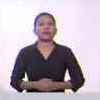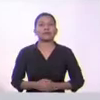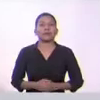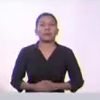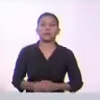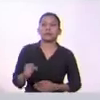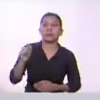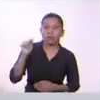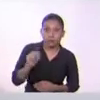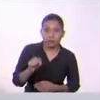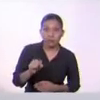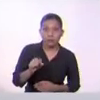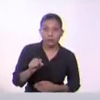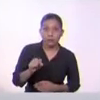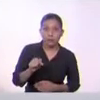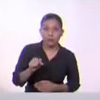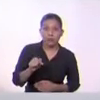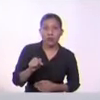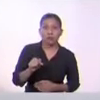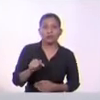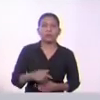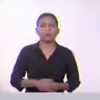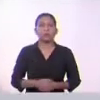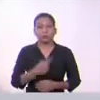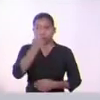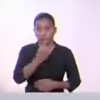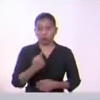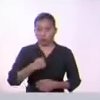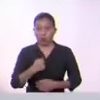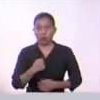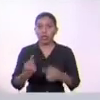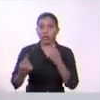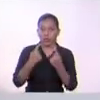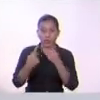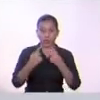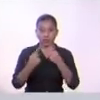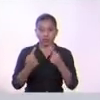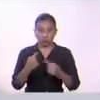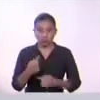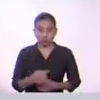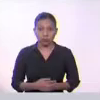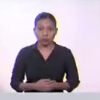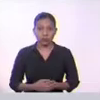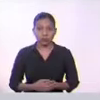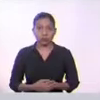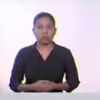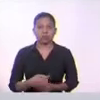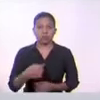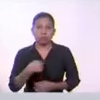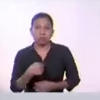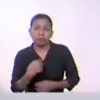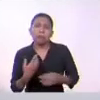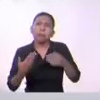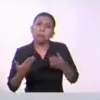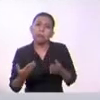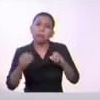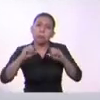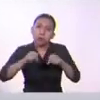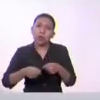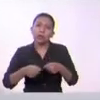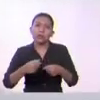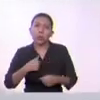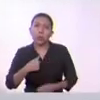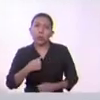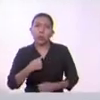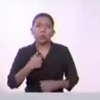aquí que también el entrevistado, la persona a quien se le hacen las preguntas, pues tiene oportunidad de